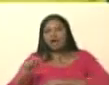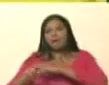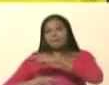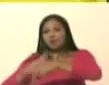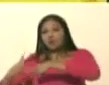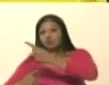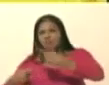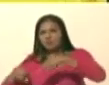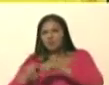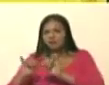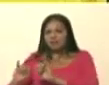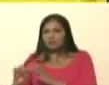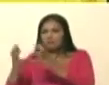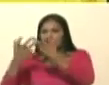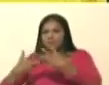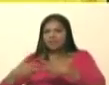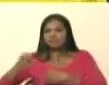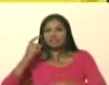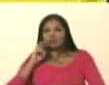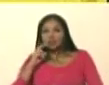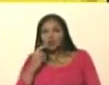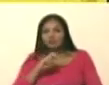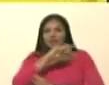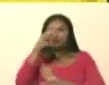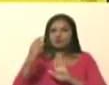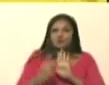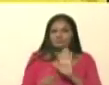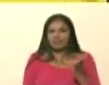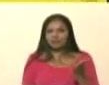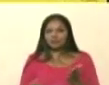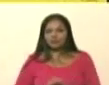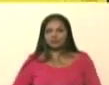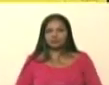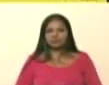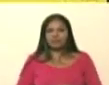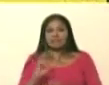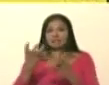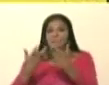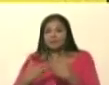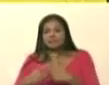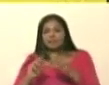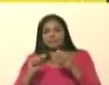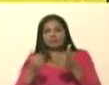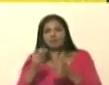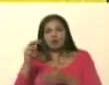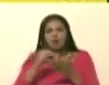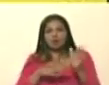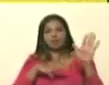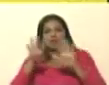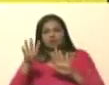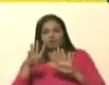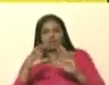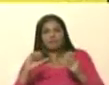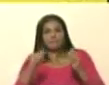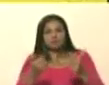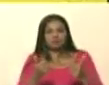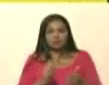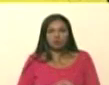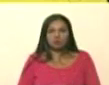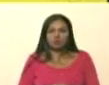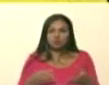esta planta en lo concreto la planta que empezó a instalarse en el año 2014 con